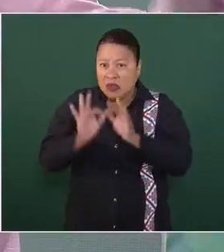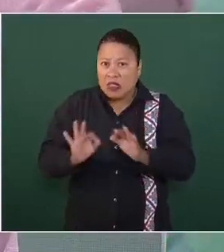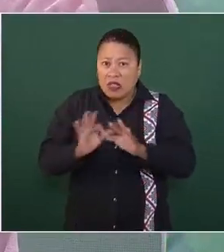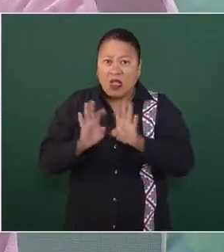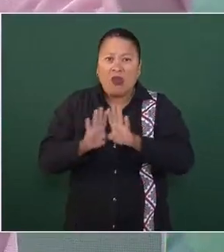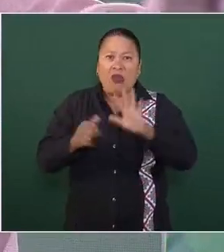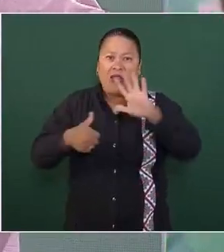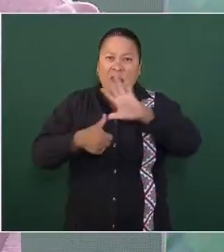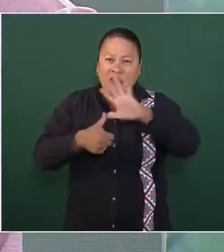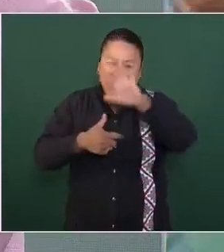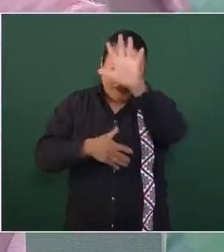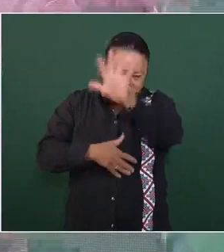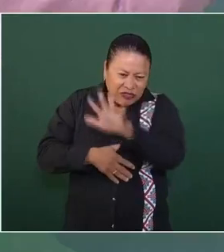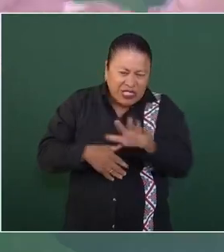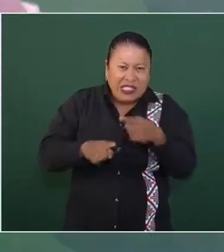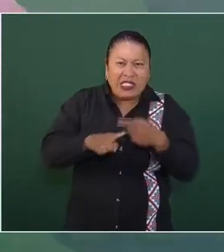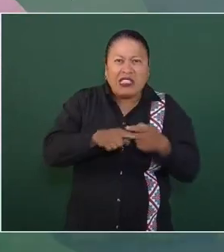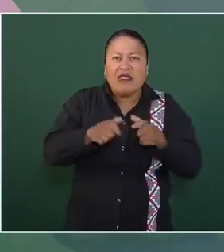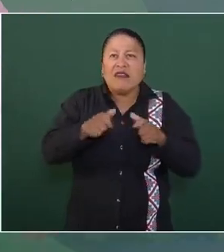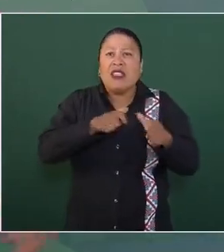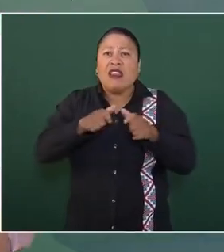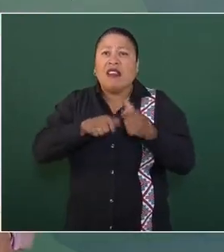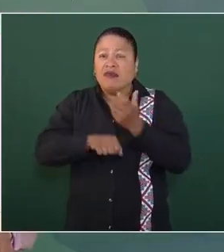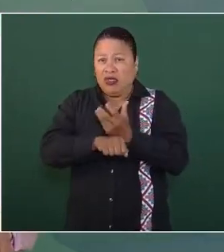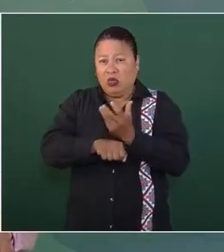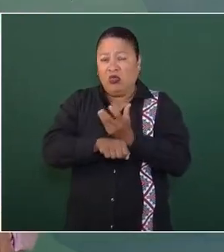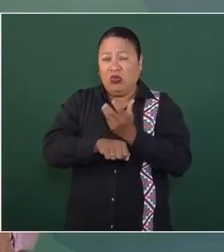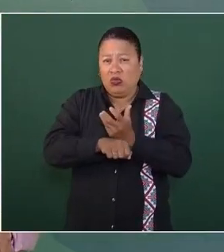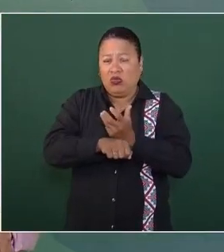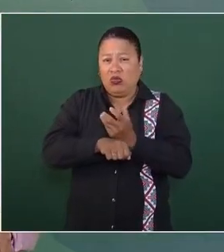América de dominio de Estados Unidos